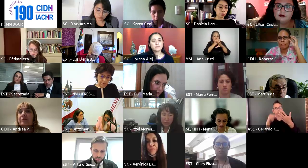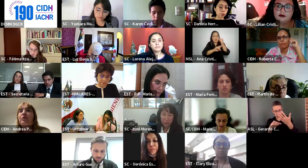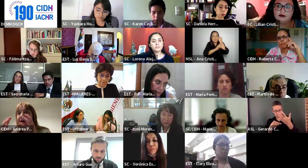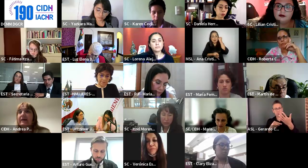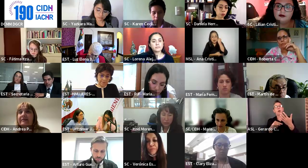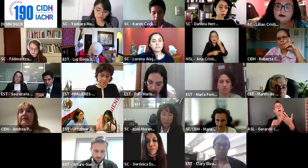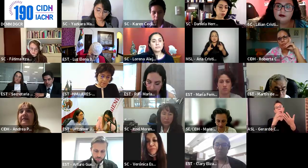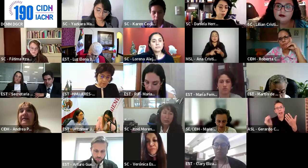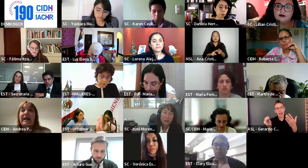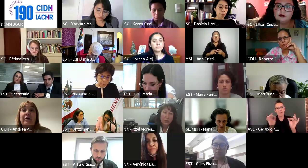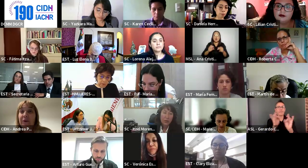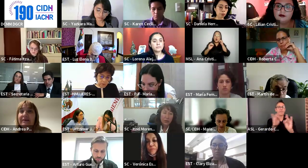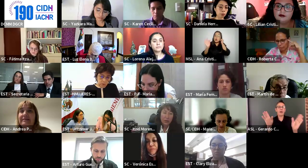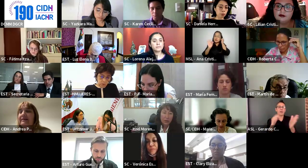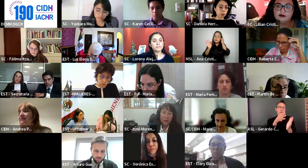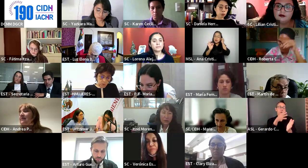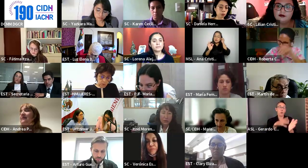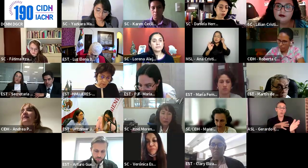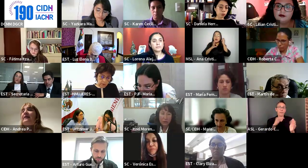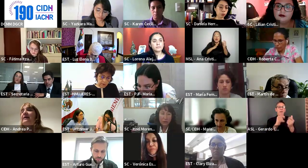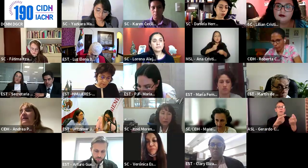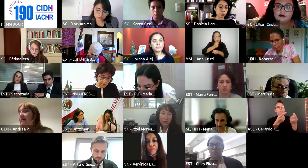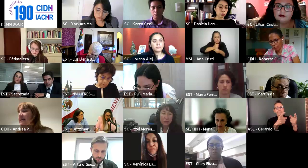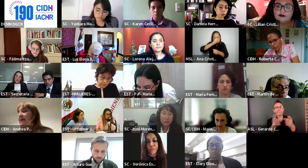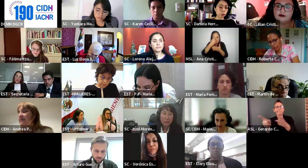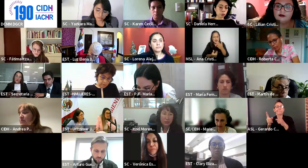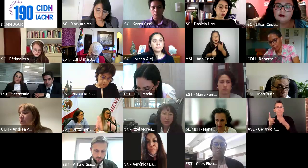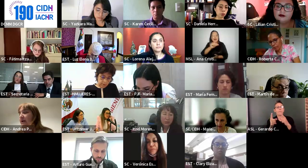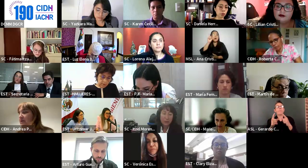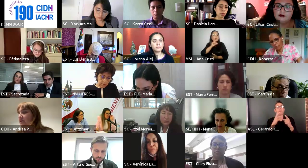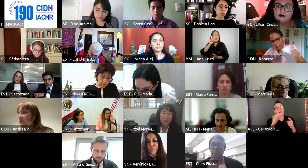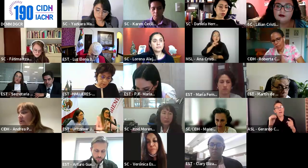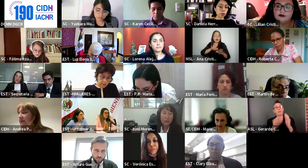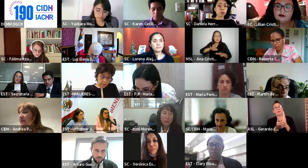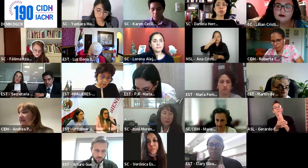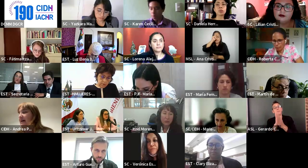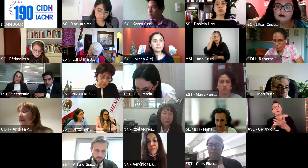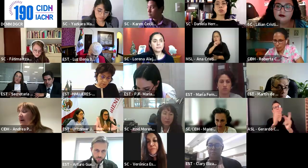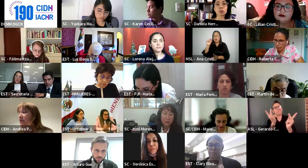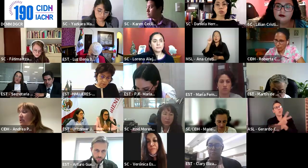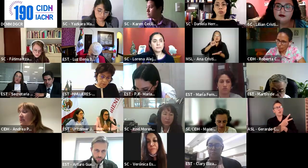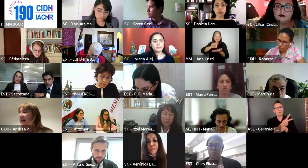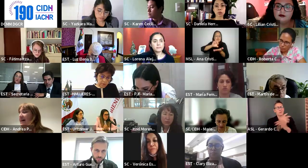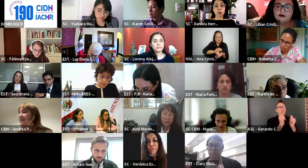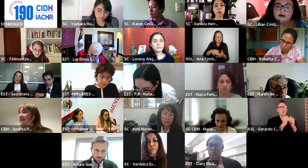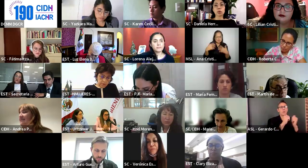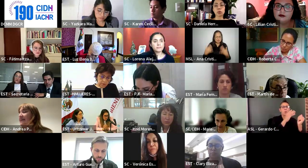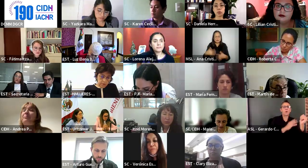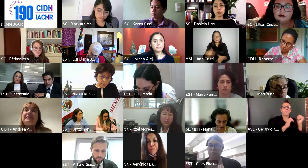contra la mujer que se recrudecen en el caso de mujeres con discapacidad. La cuestión de